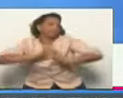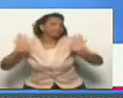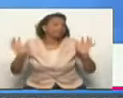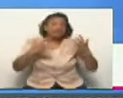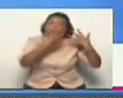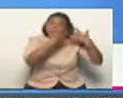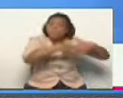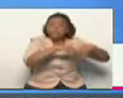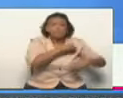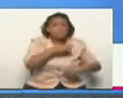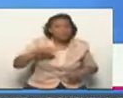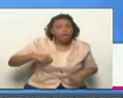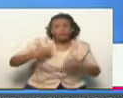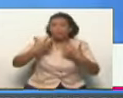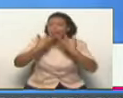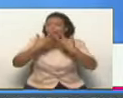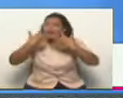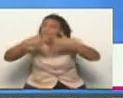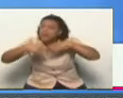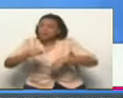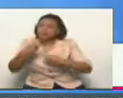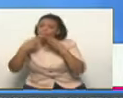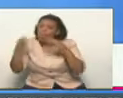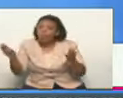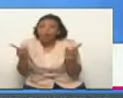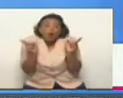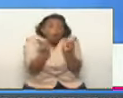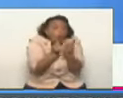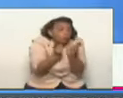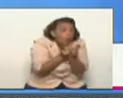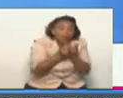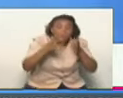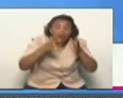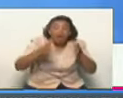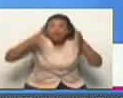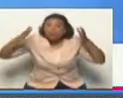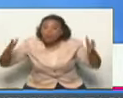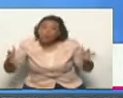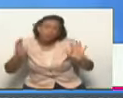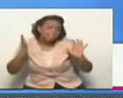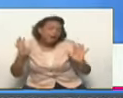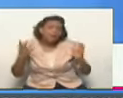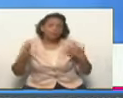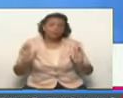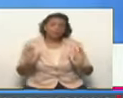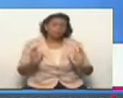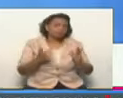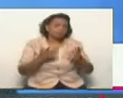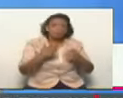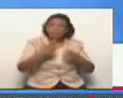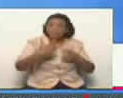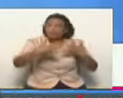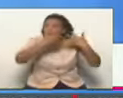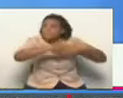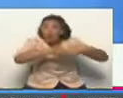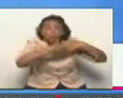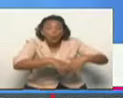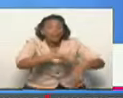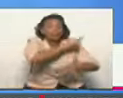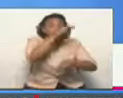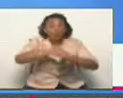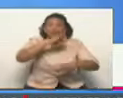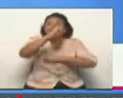empresarios del país, pequeñitos, pequeños, medianos, regulares, grandes, grandotes, nacionales